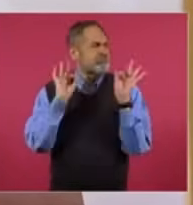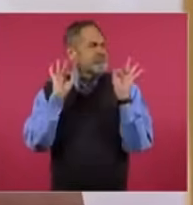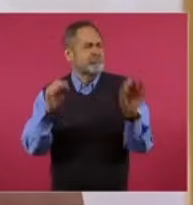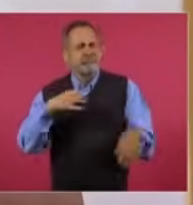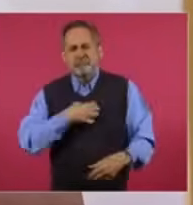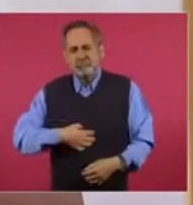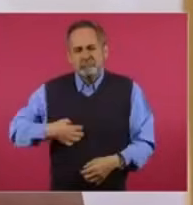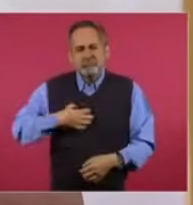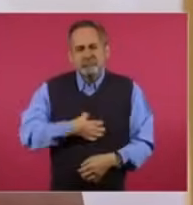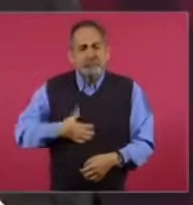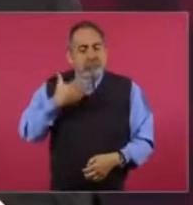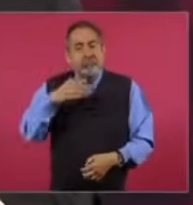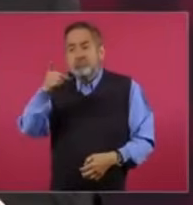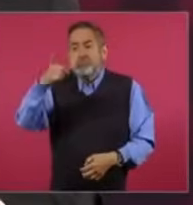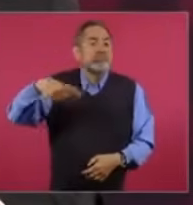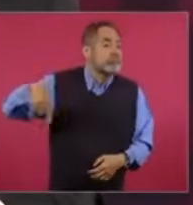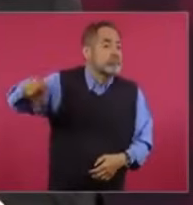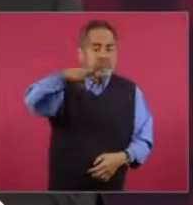con